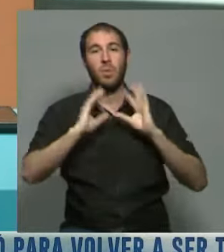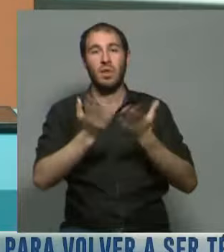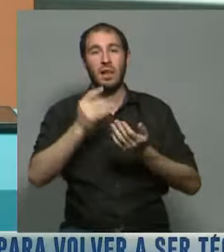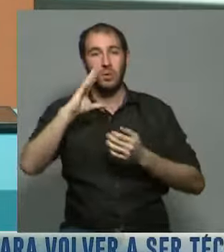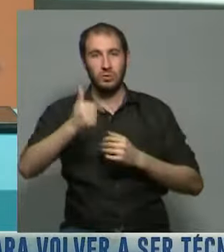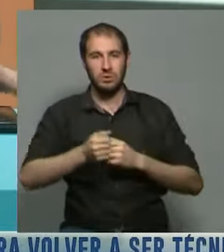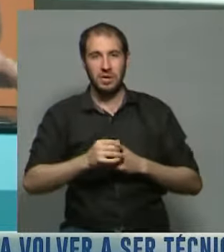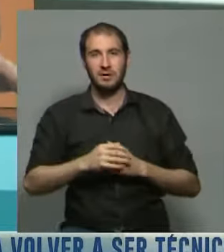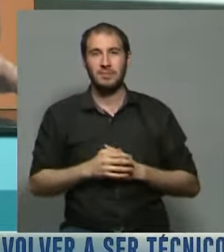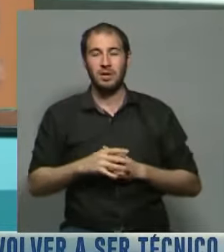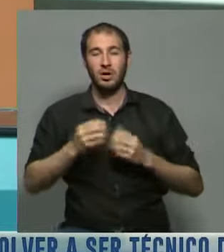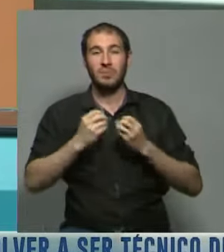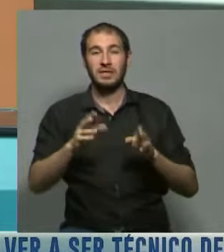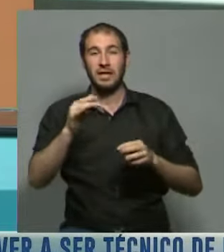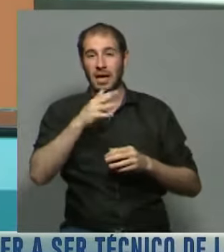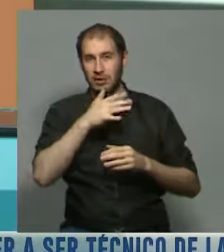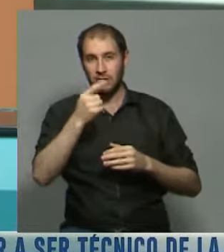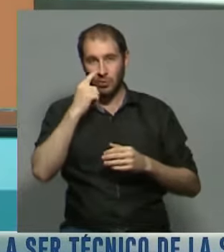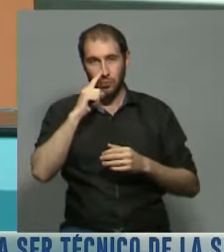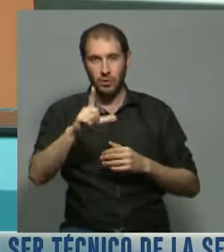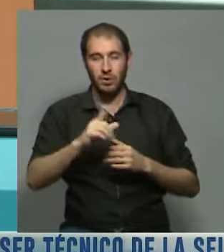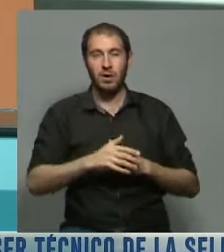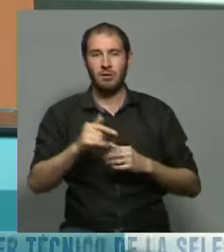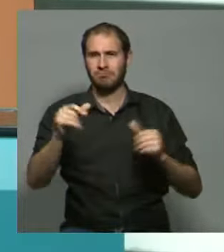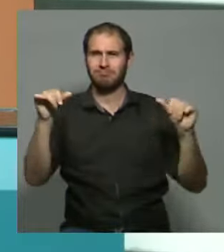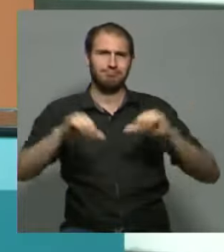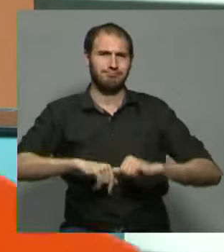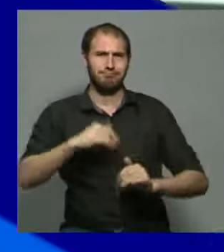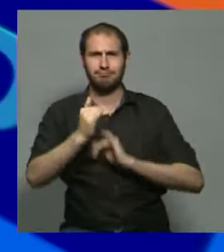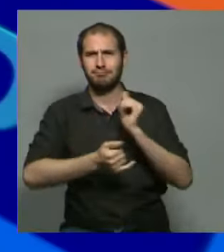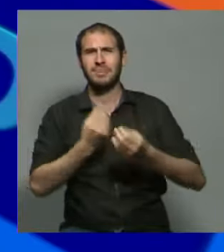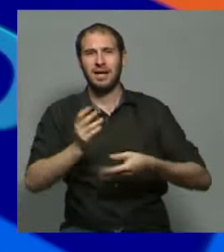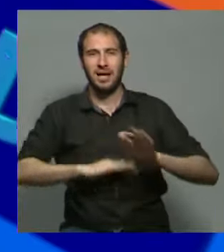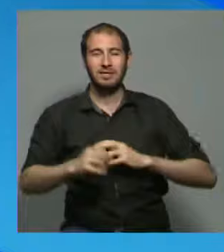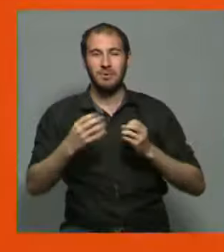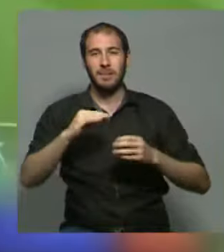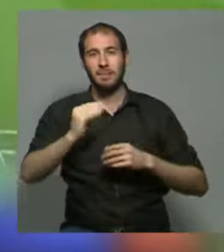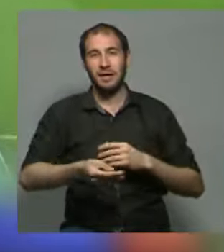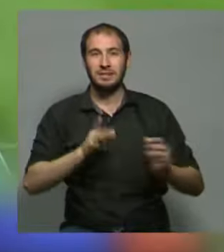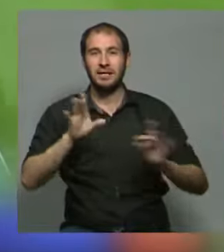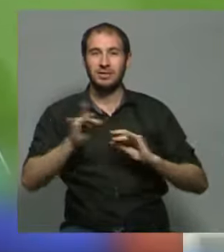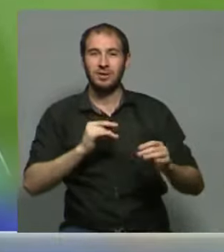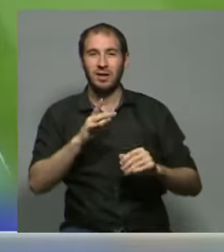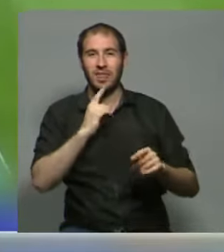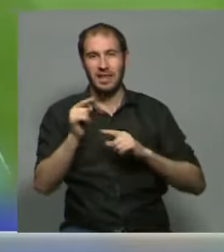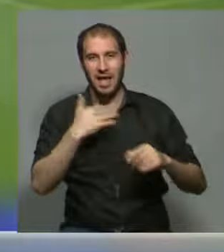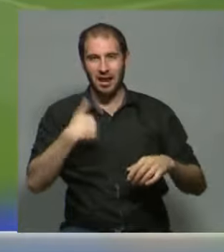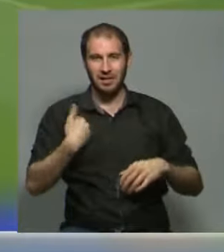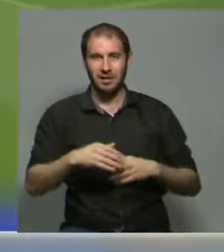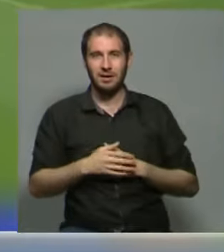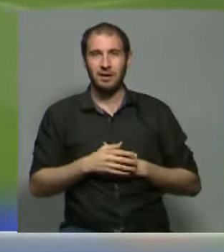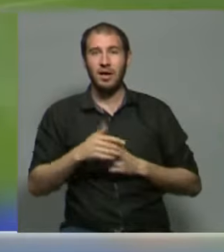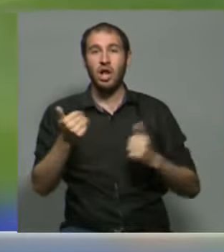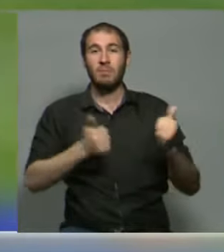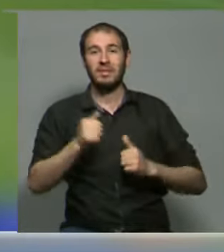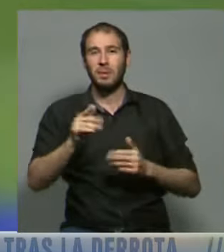Rusia, que comienza el 14 de junio. Partido que no fue bueno y vamos a repasar las acciones porque terminó perdiendo el seleccionado de Jorge Sampaoli, que usa estos